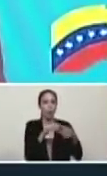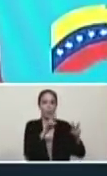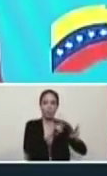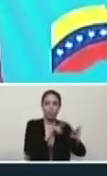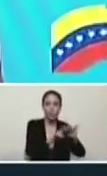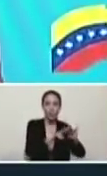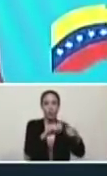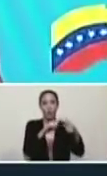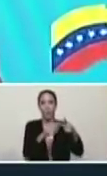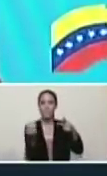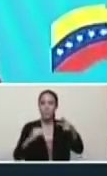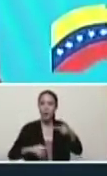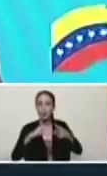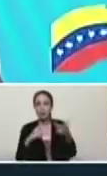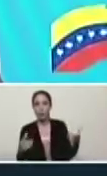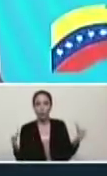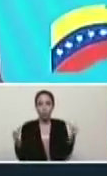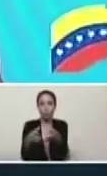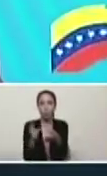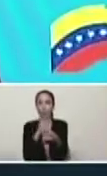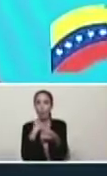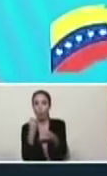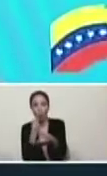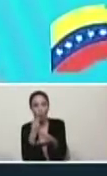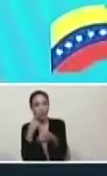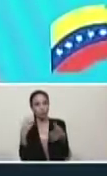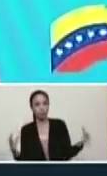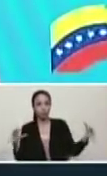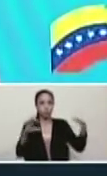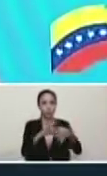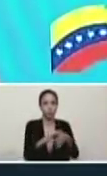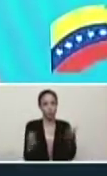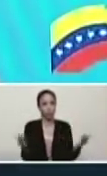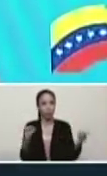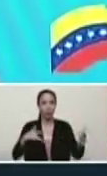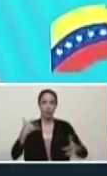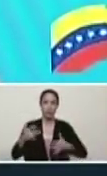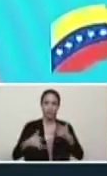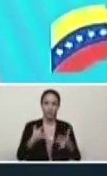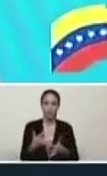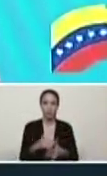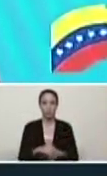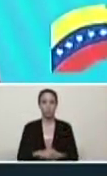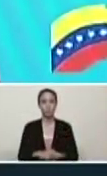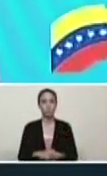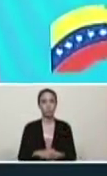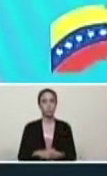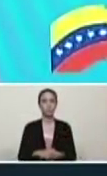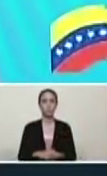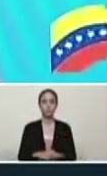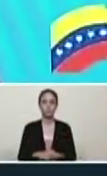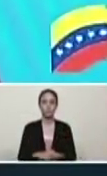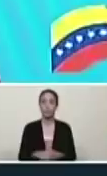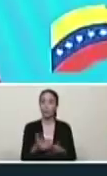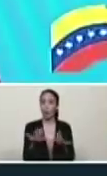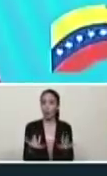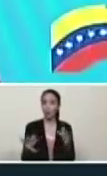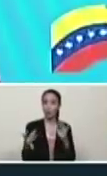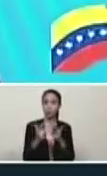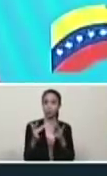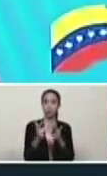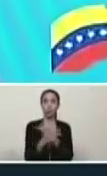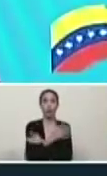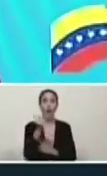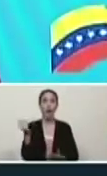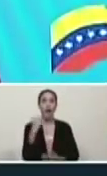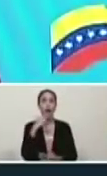acto solidario de compromiso internacional y a la vez desde este acto dar un pase allá a